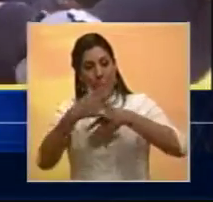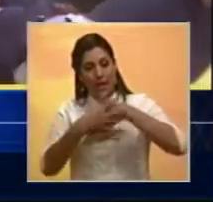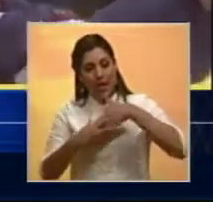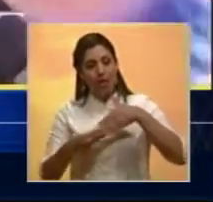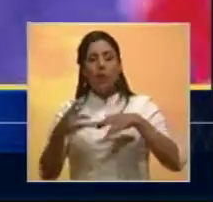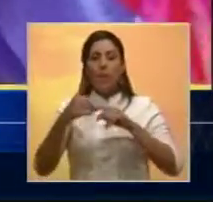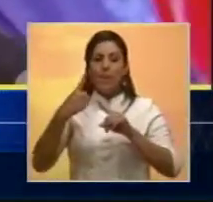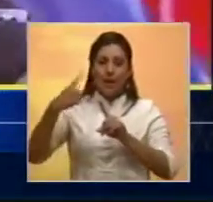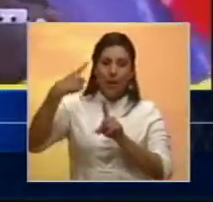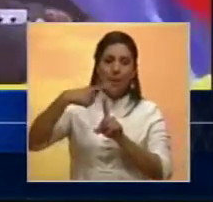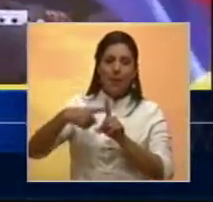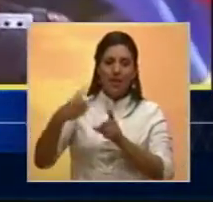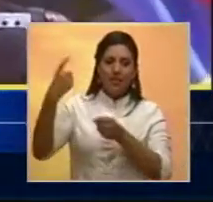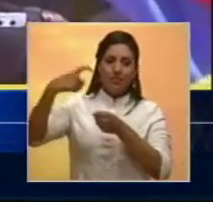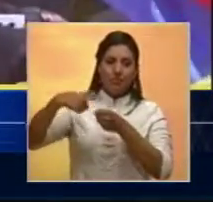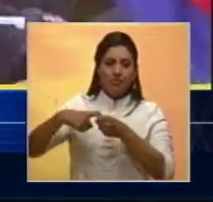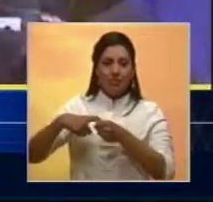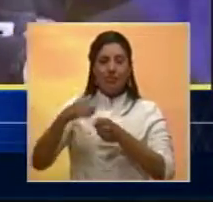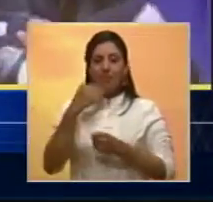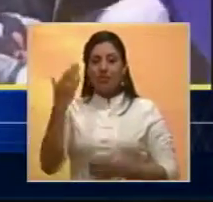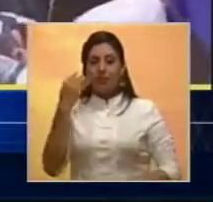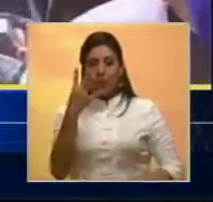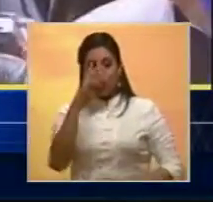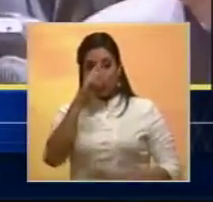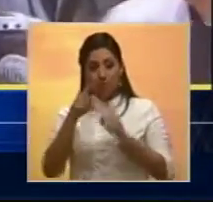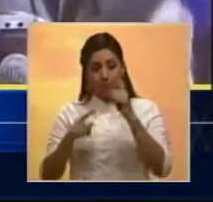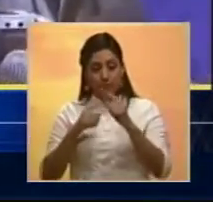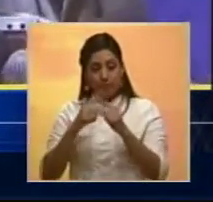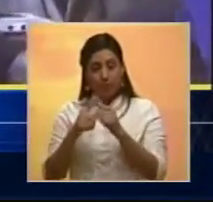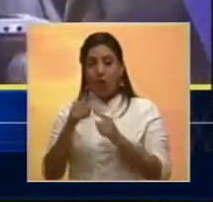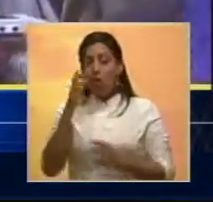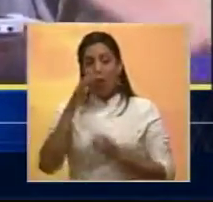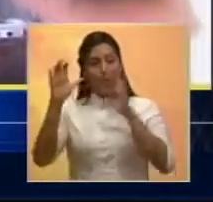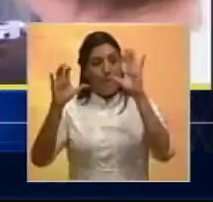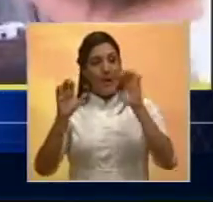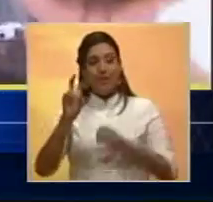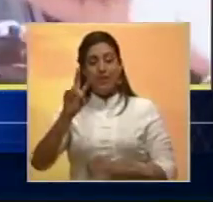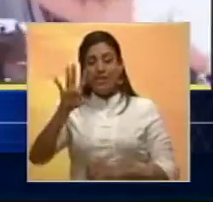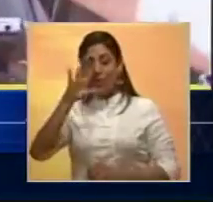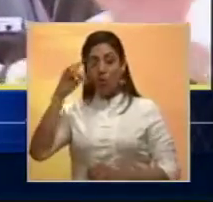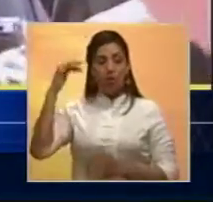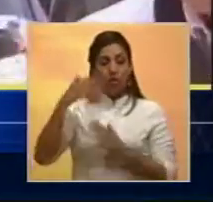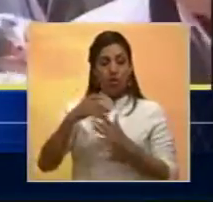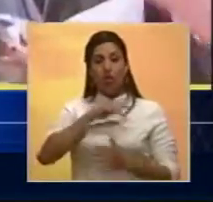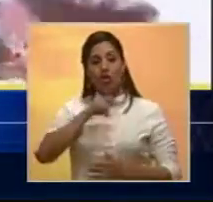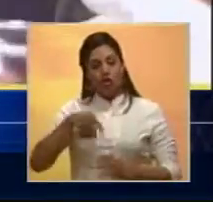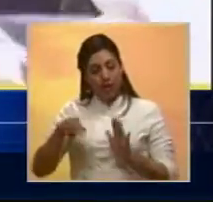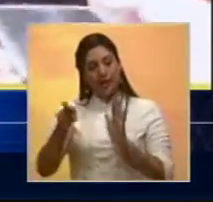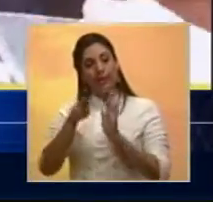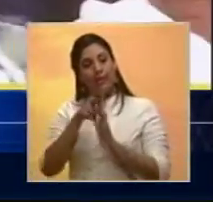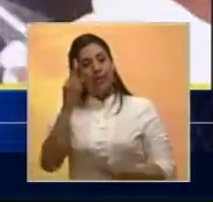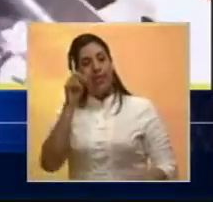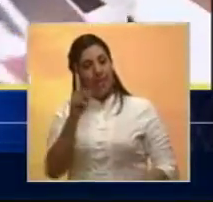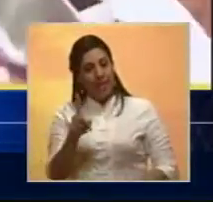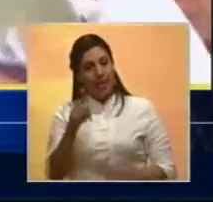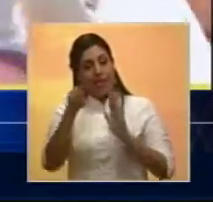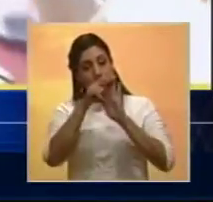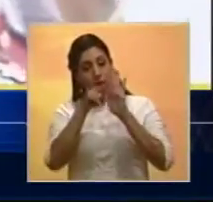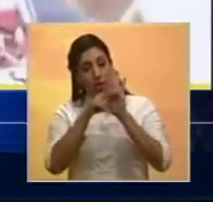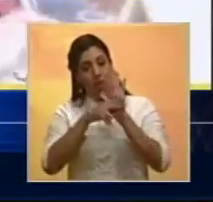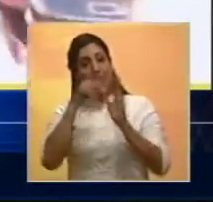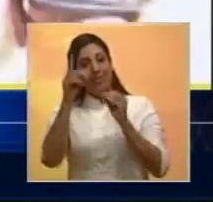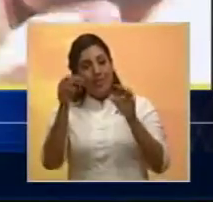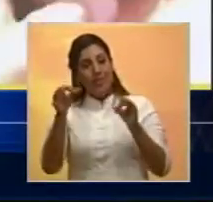Pero además de esa incorporación, en apenas 4 años, lo que no han logrado países en 25 años, como lo hemos dicho, debe, y está en la norma, debe